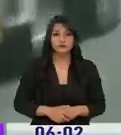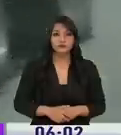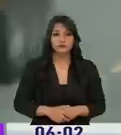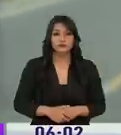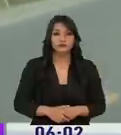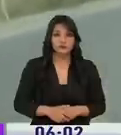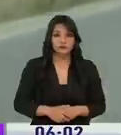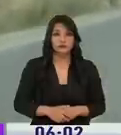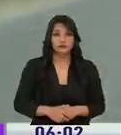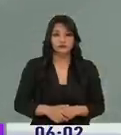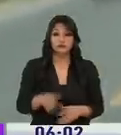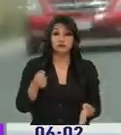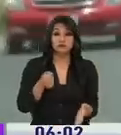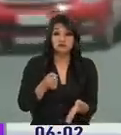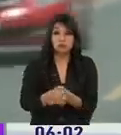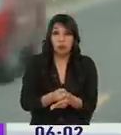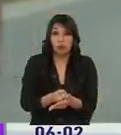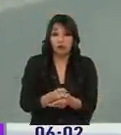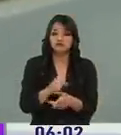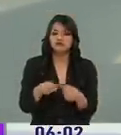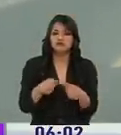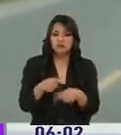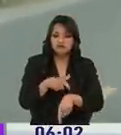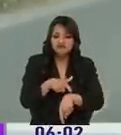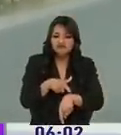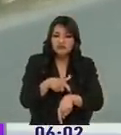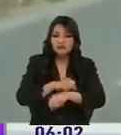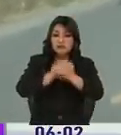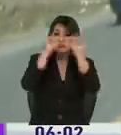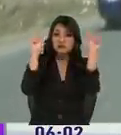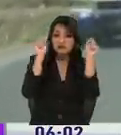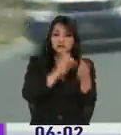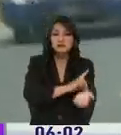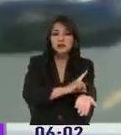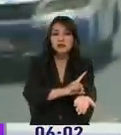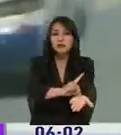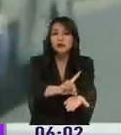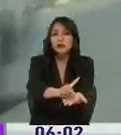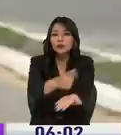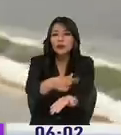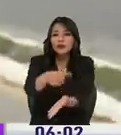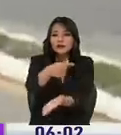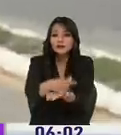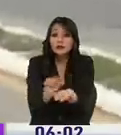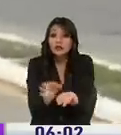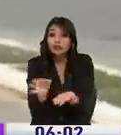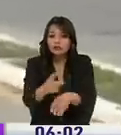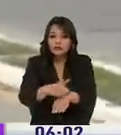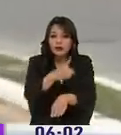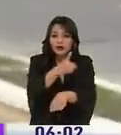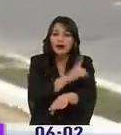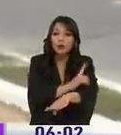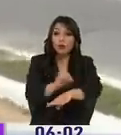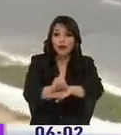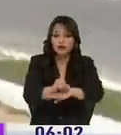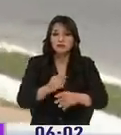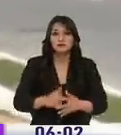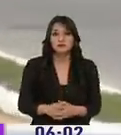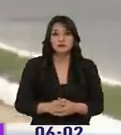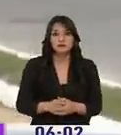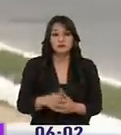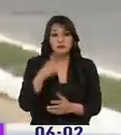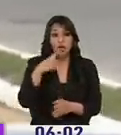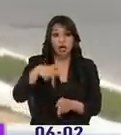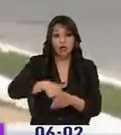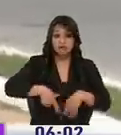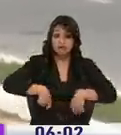El accidente se suscitó en horas de la madrugada en el cantón Daule, provincia del Guayas. Al parecer, una persona que se trasladaba en